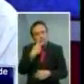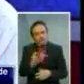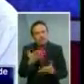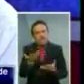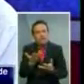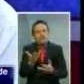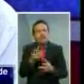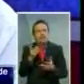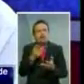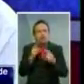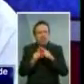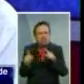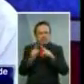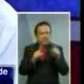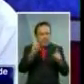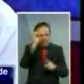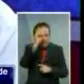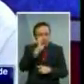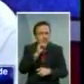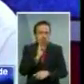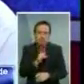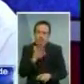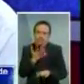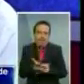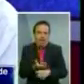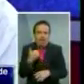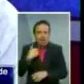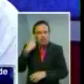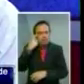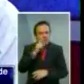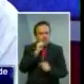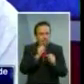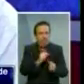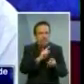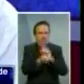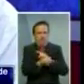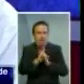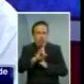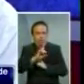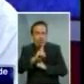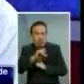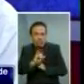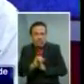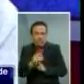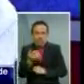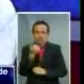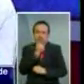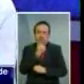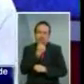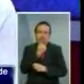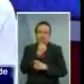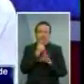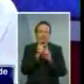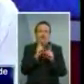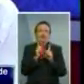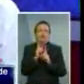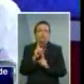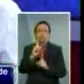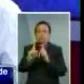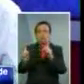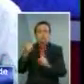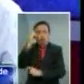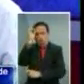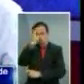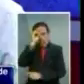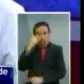tratar esas desavenencias. Van a existir siempre. Nosotros no pretendemos cambiar a la UDI, sería un error. La UDI tiene ciertos planteamientos legítimos,